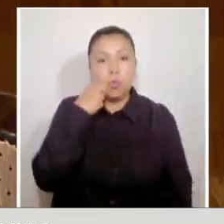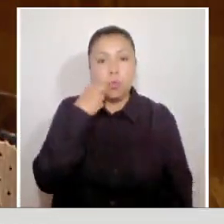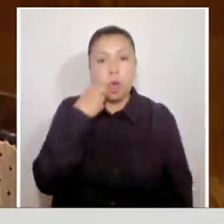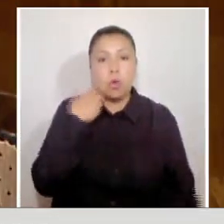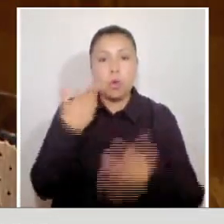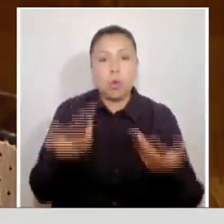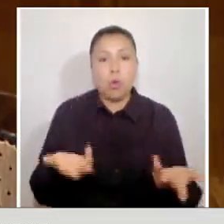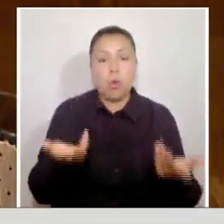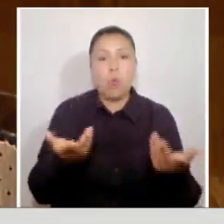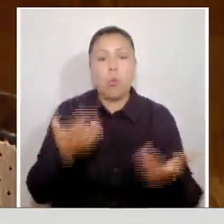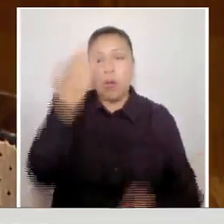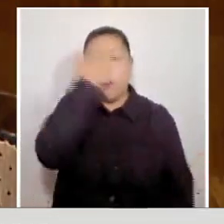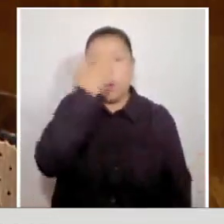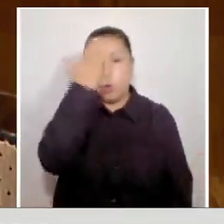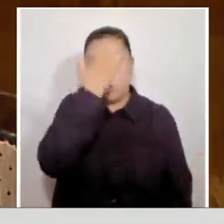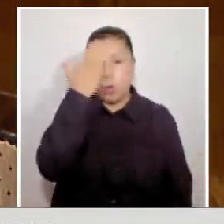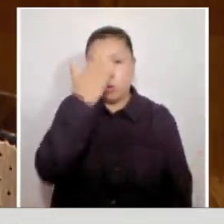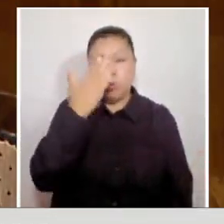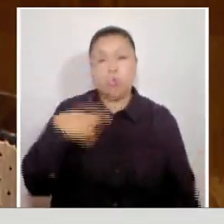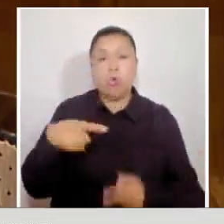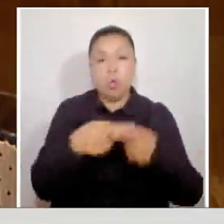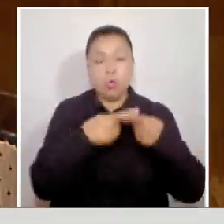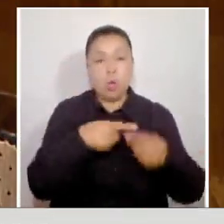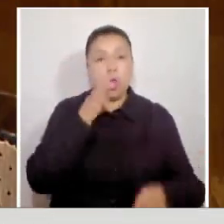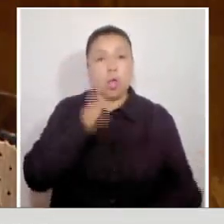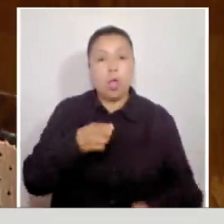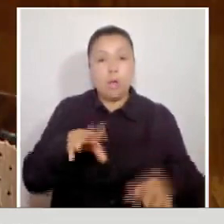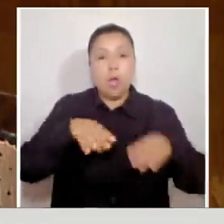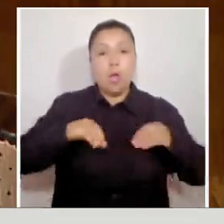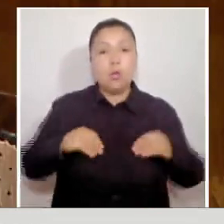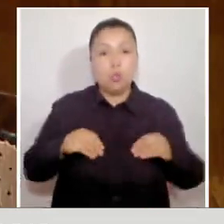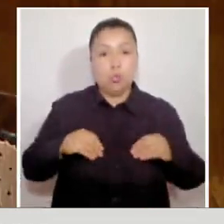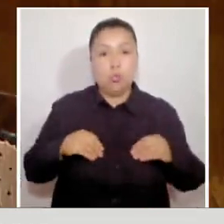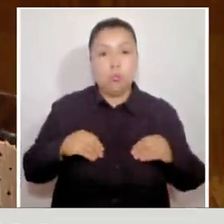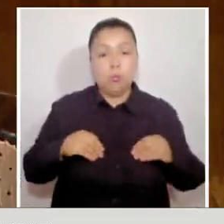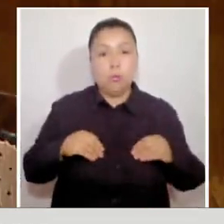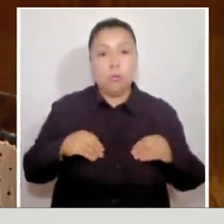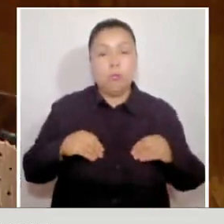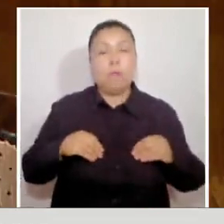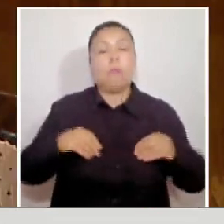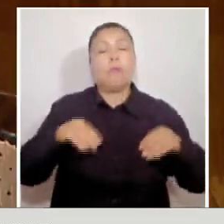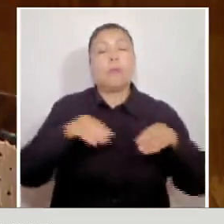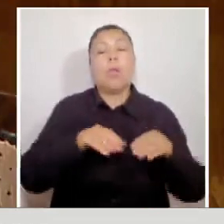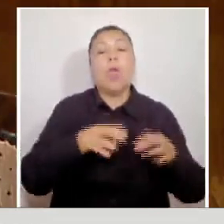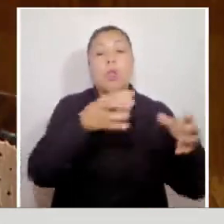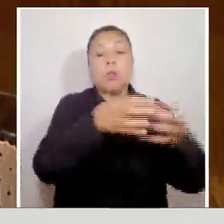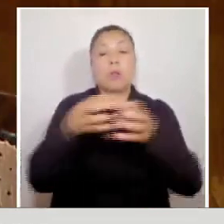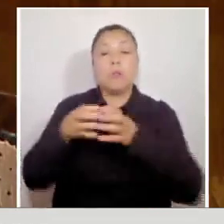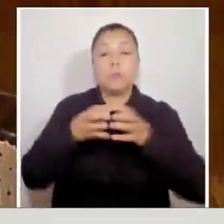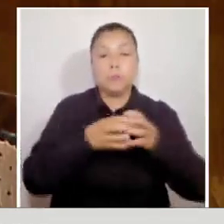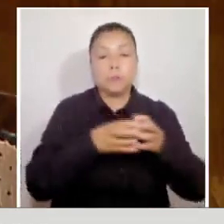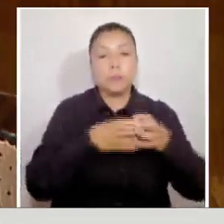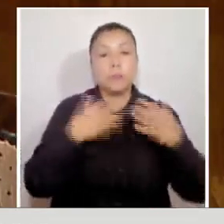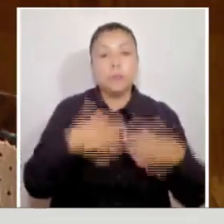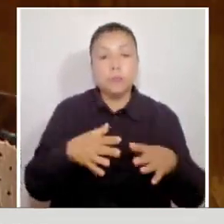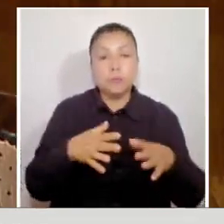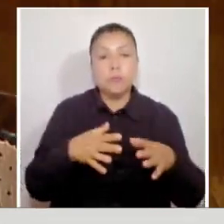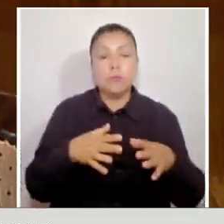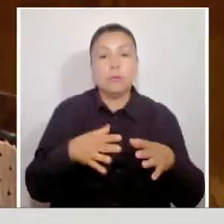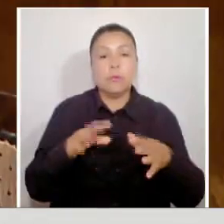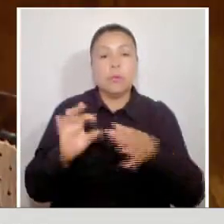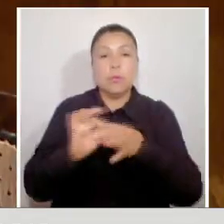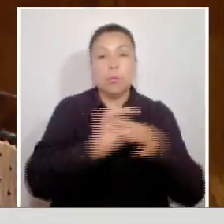una ación de la sociedad que debe ser asumida desde la perspectiva intersectorial ya que la multicausalidad de la